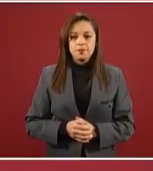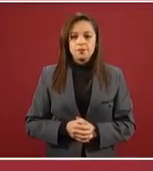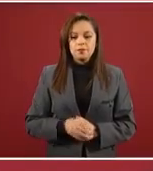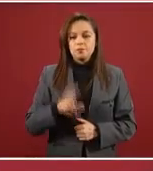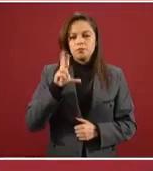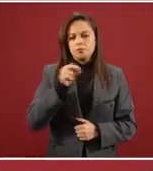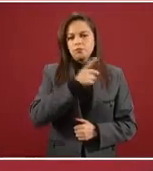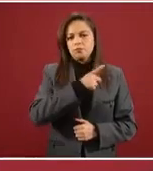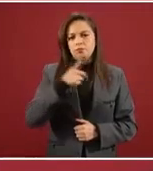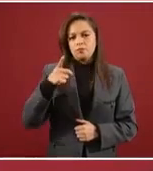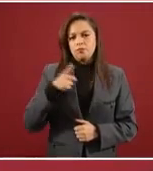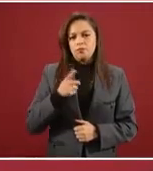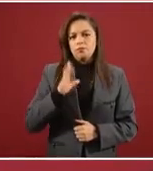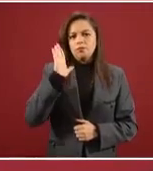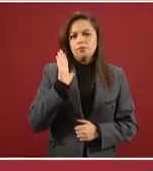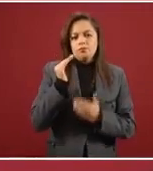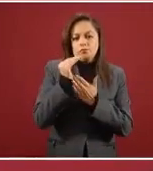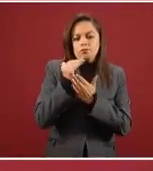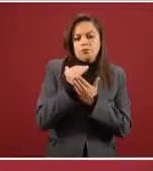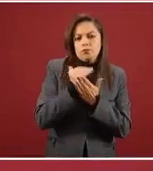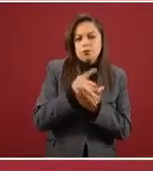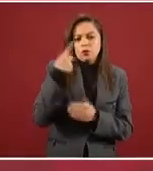sus derechos, sus prestaciones